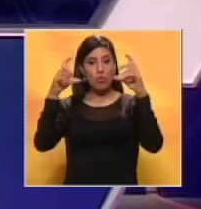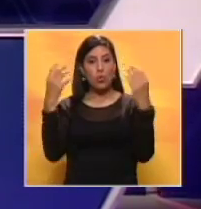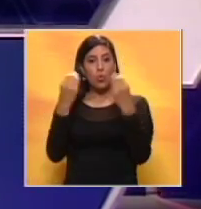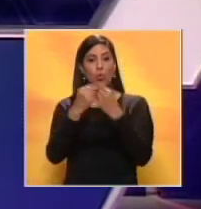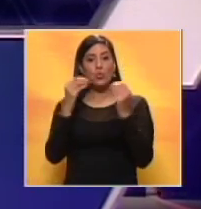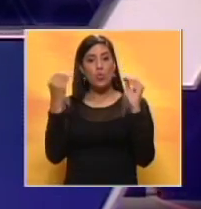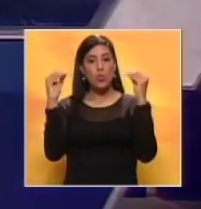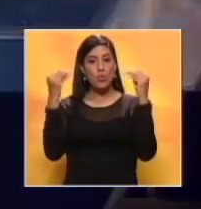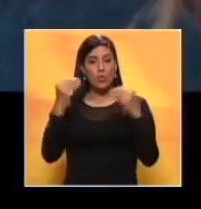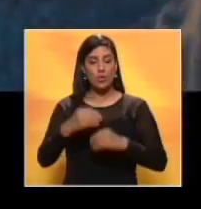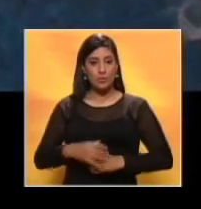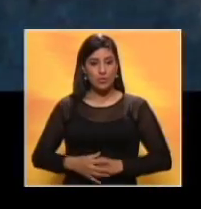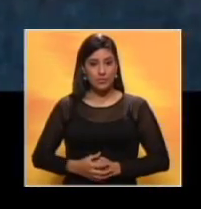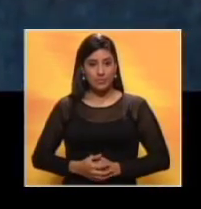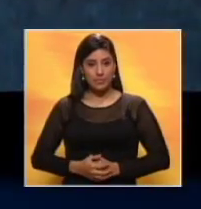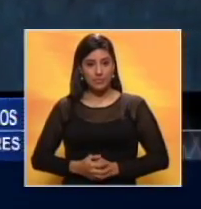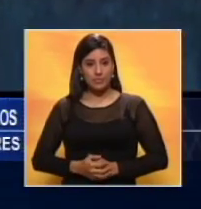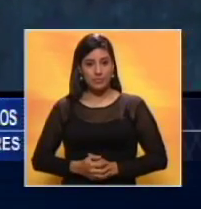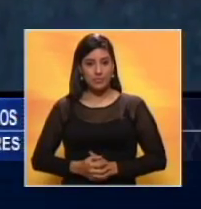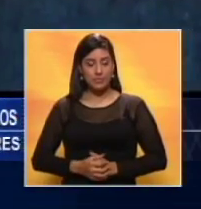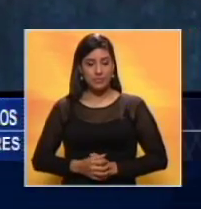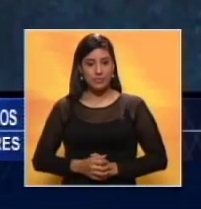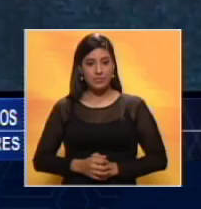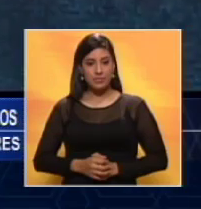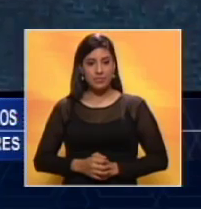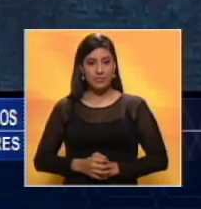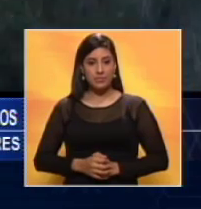junto a los mellizos.